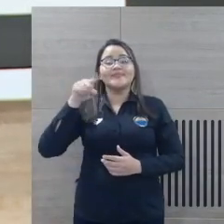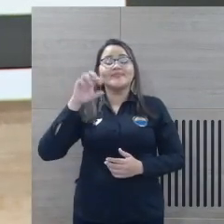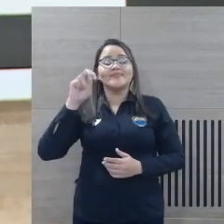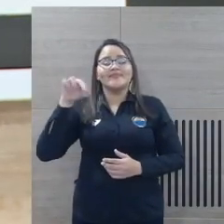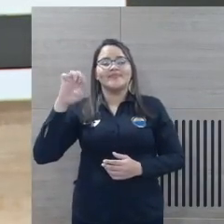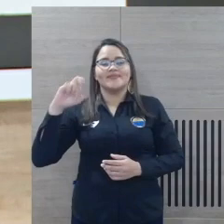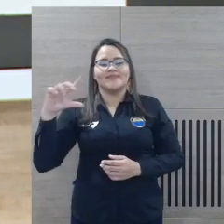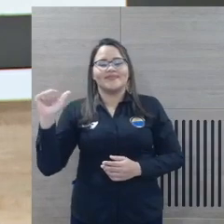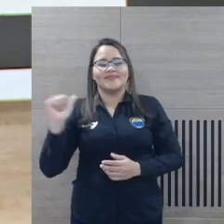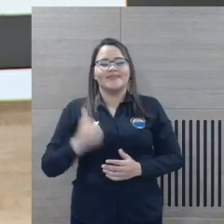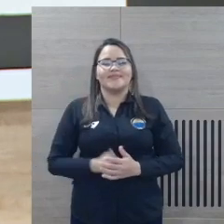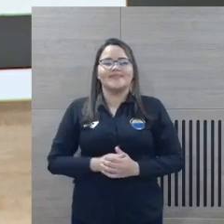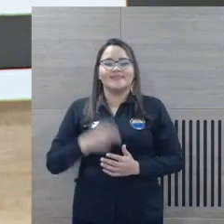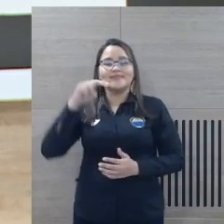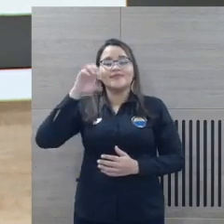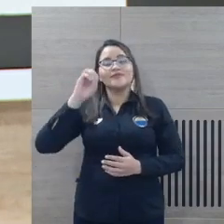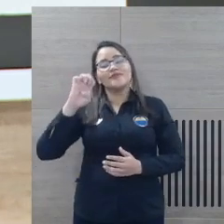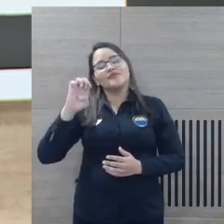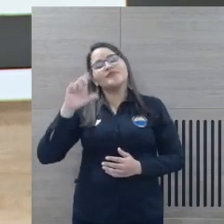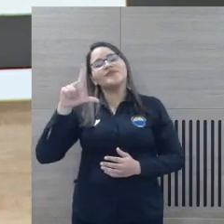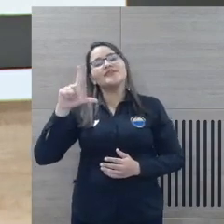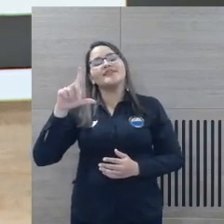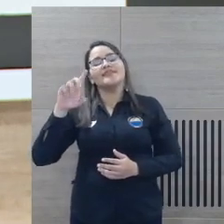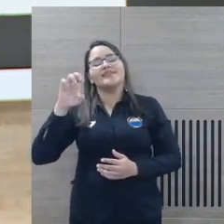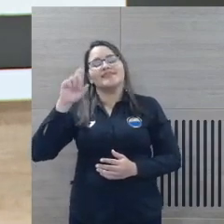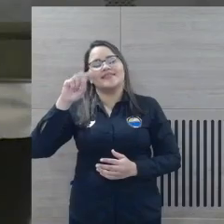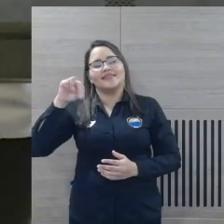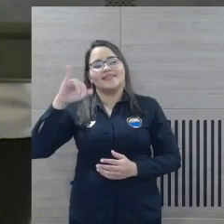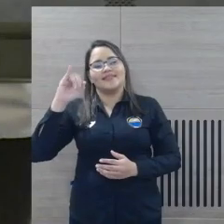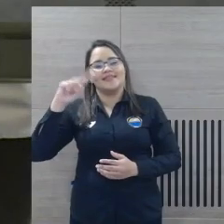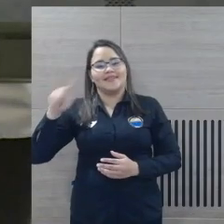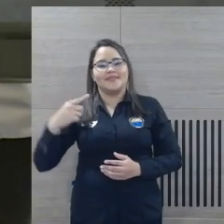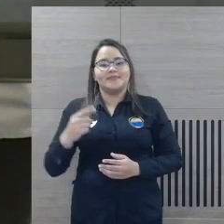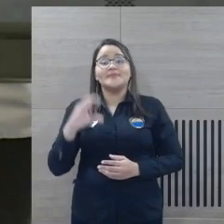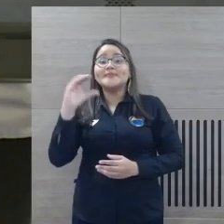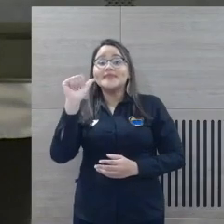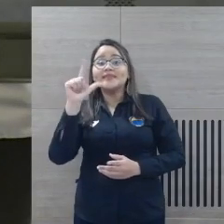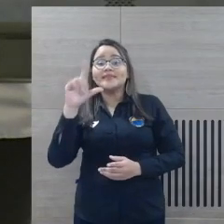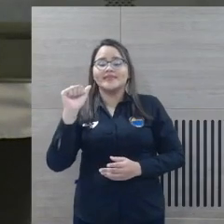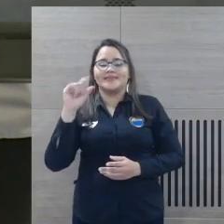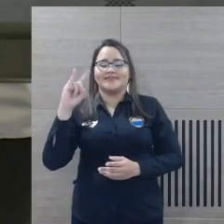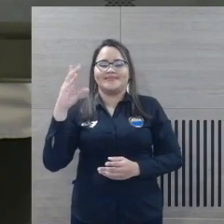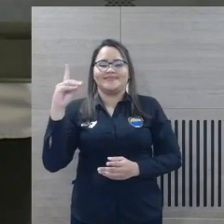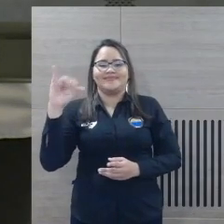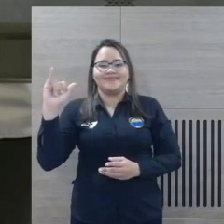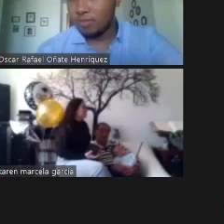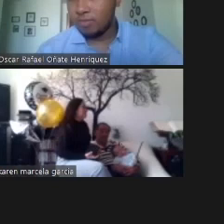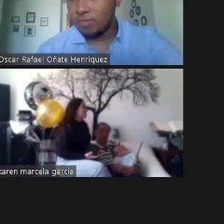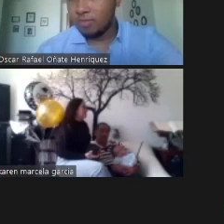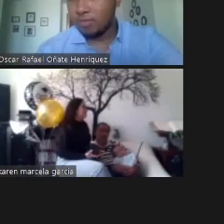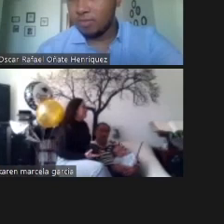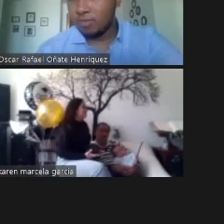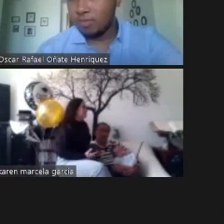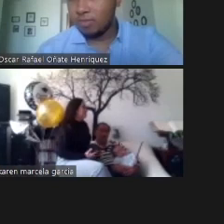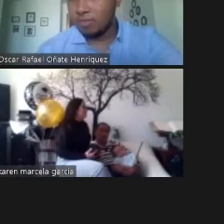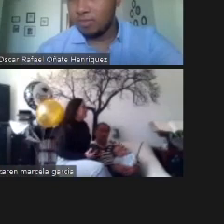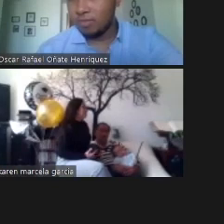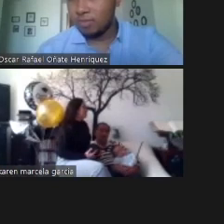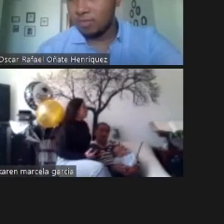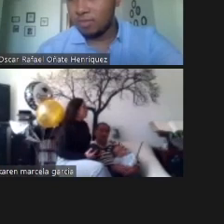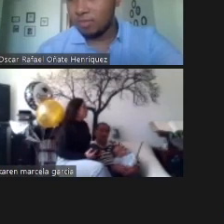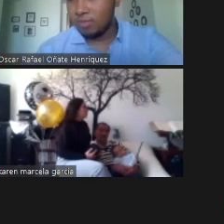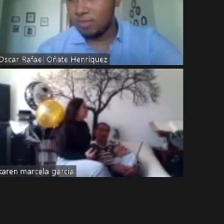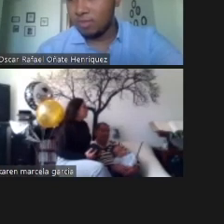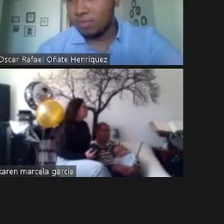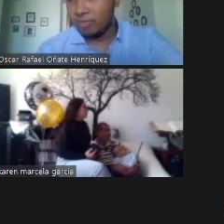González Converse. Claudia Janet Gutiérrez Polo. Piedad de Jesús Heredia Borrego. Lizeth Patricia Hernández